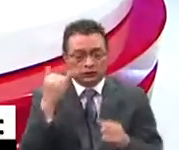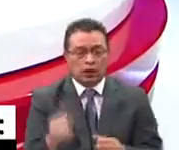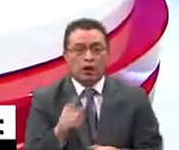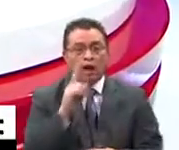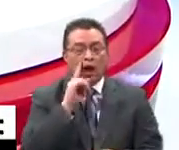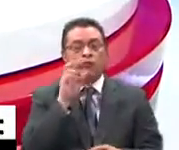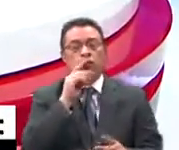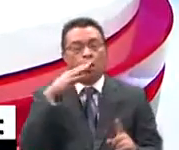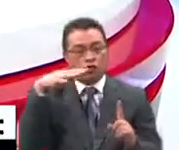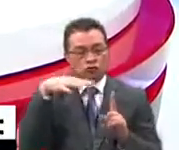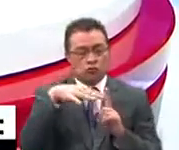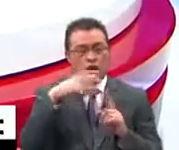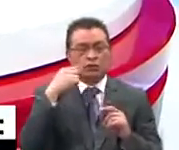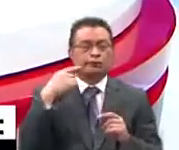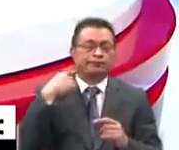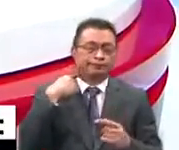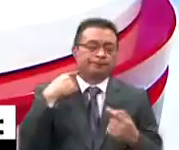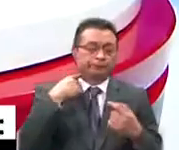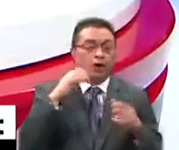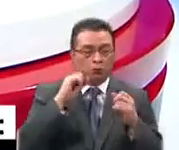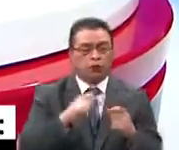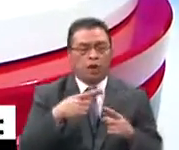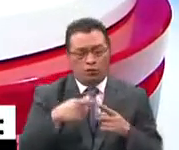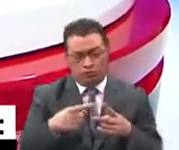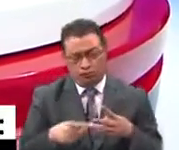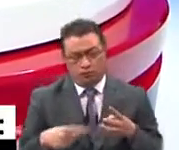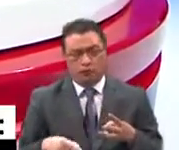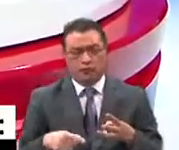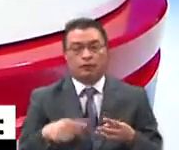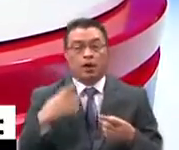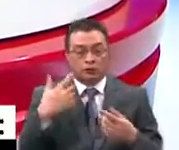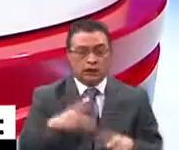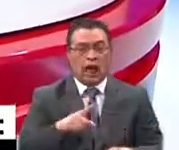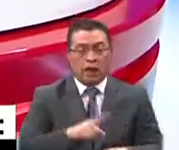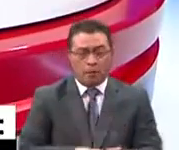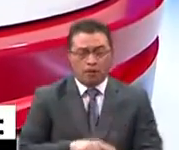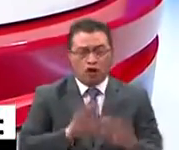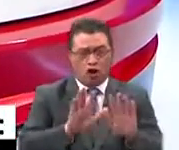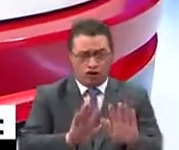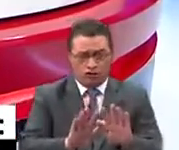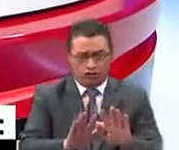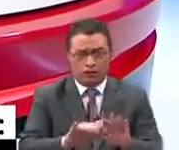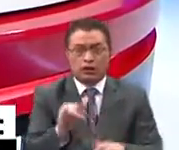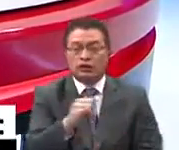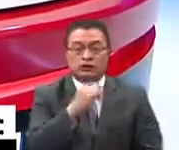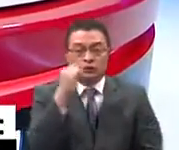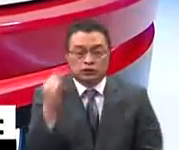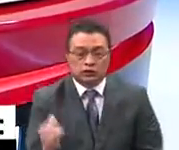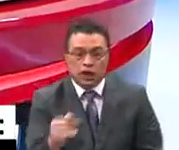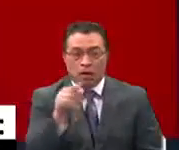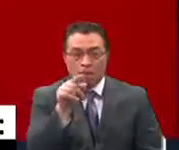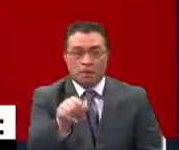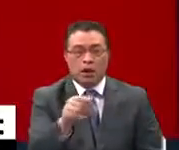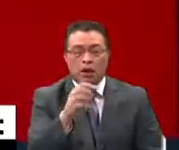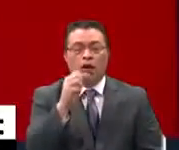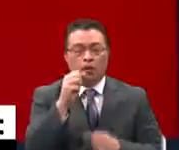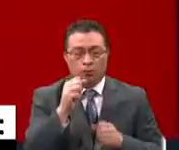la autocrítica, yo lo he dicho desde el inicio de esta emergencia. Ya vendrá ese momento. Siempre es preferible,